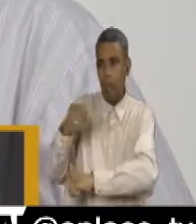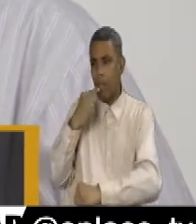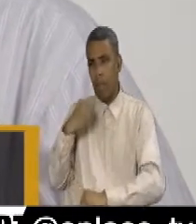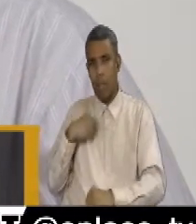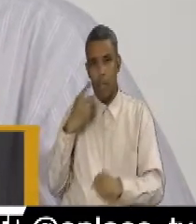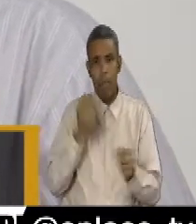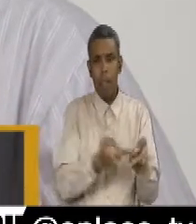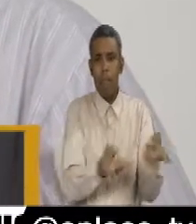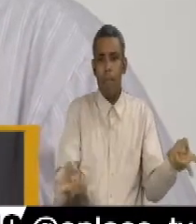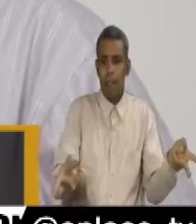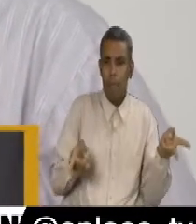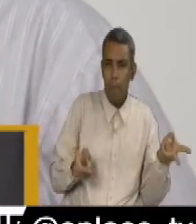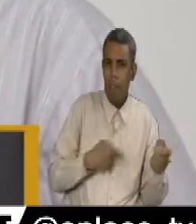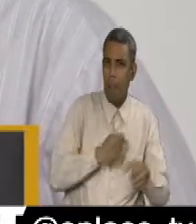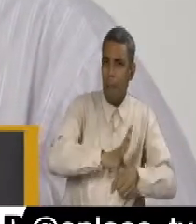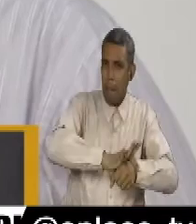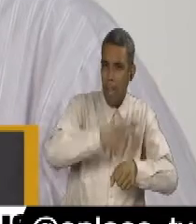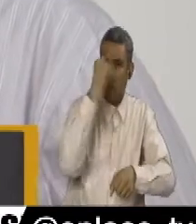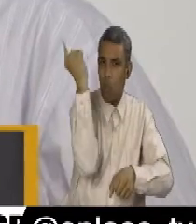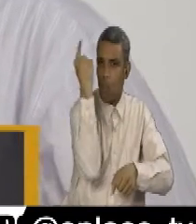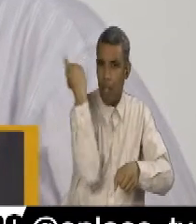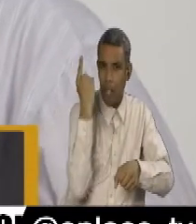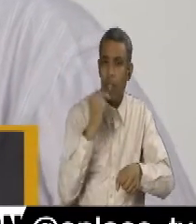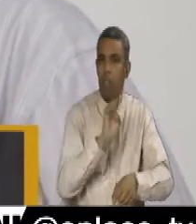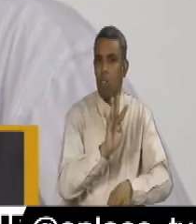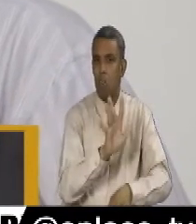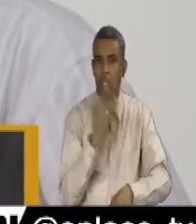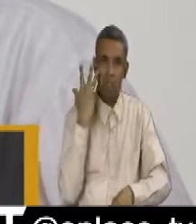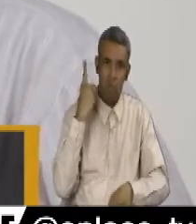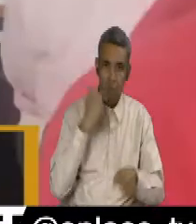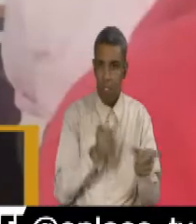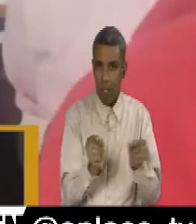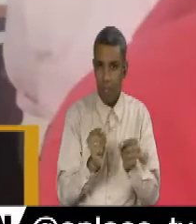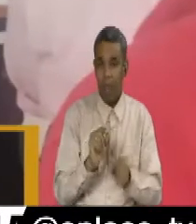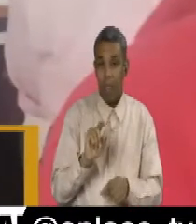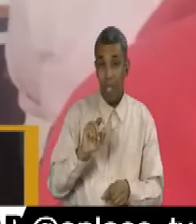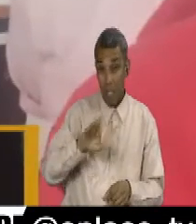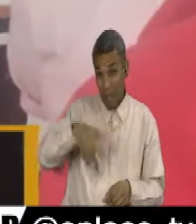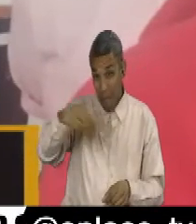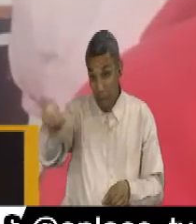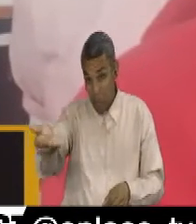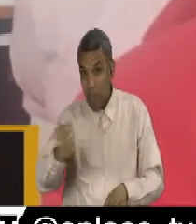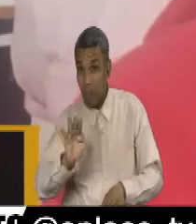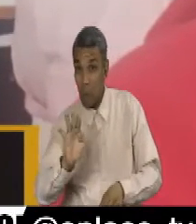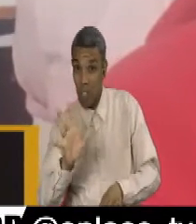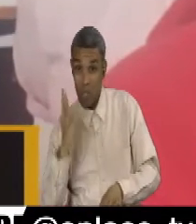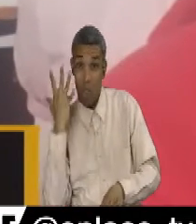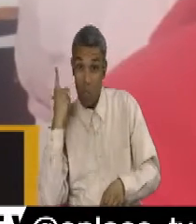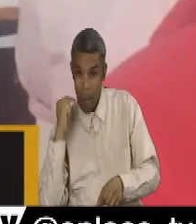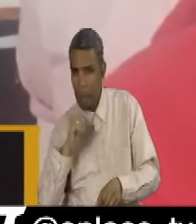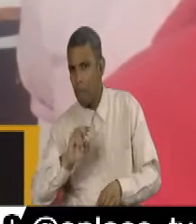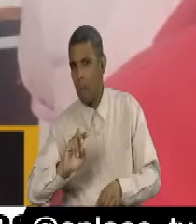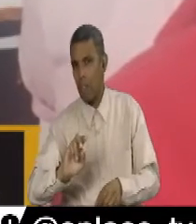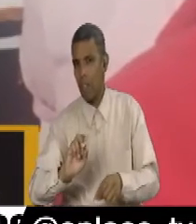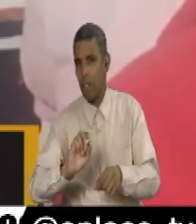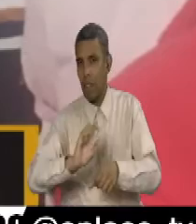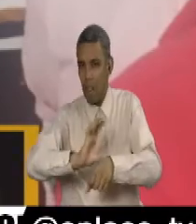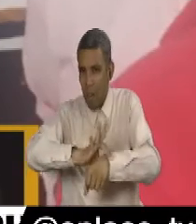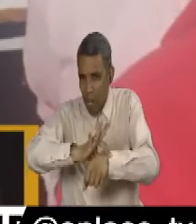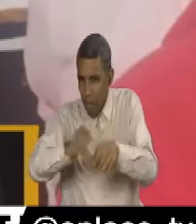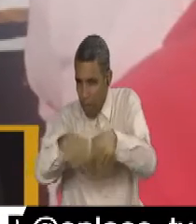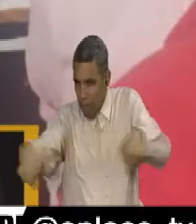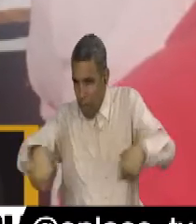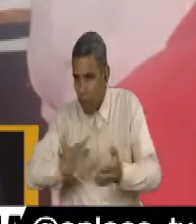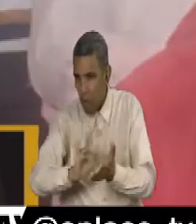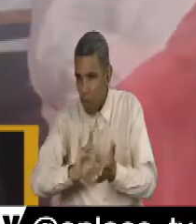45 días y en otros 45 días la parte de urgencias. Las obras están adelantadas en un 75%, siendo el mismo